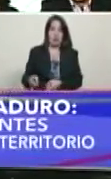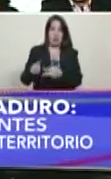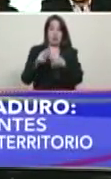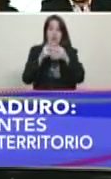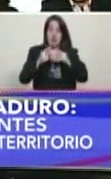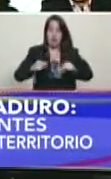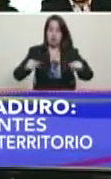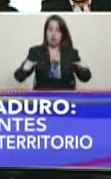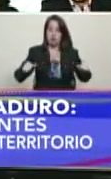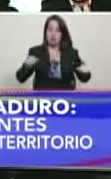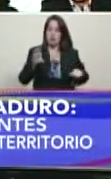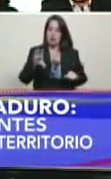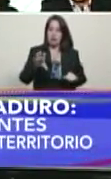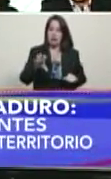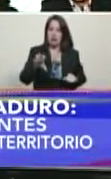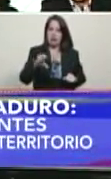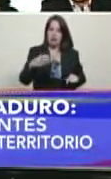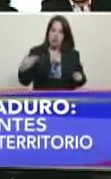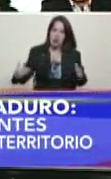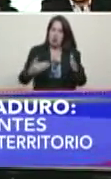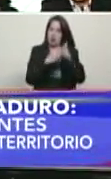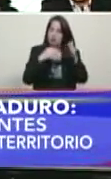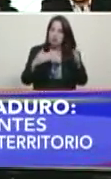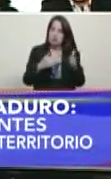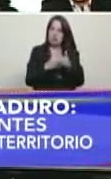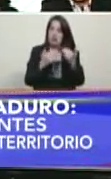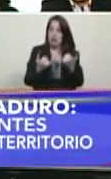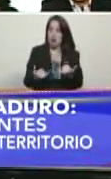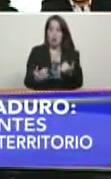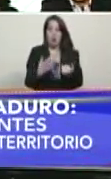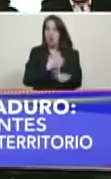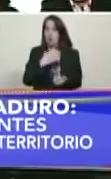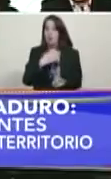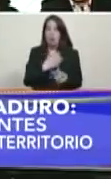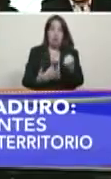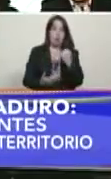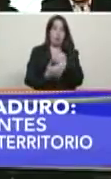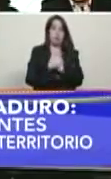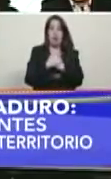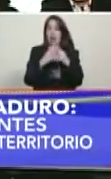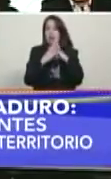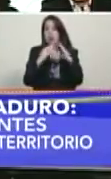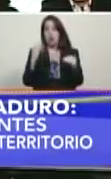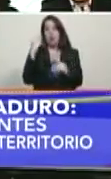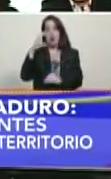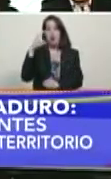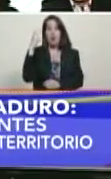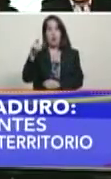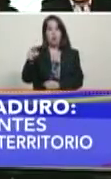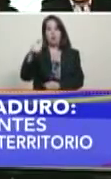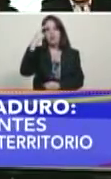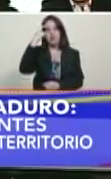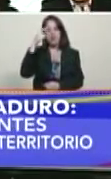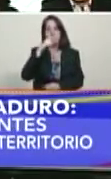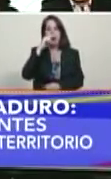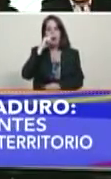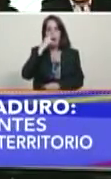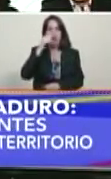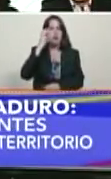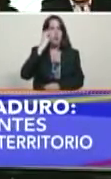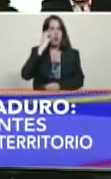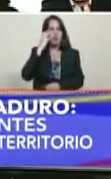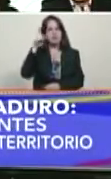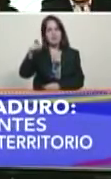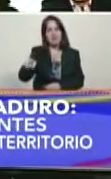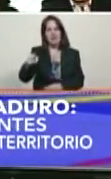para una agresión que no puede ocultar hoy la sociedad colombiana toda en su conjunto sabe que iván duque está